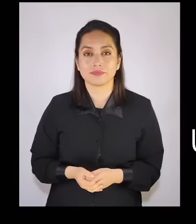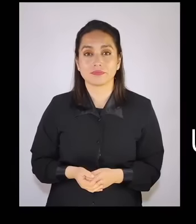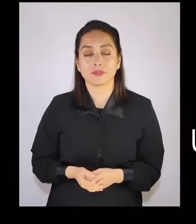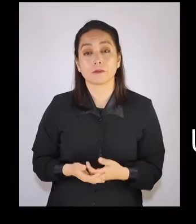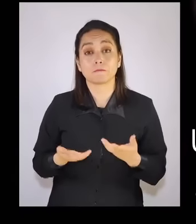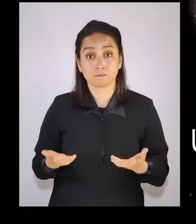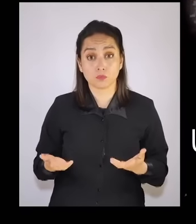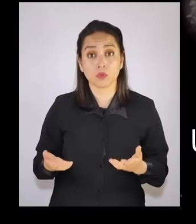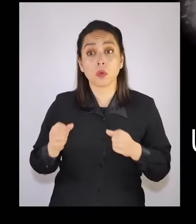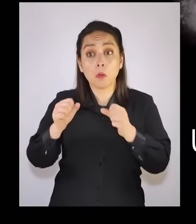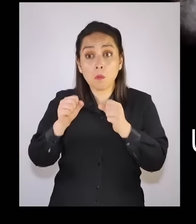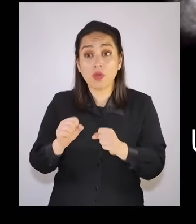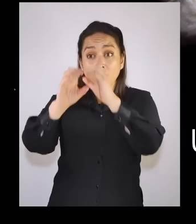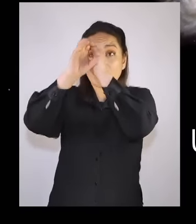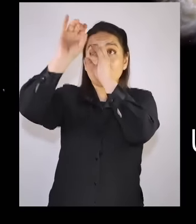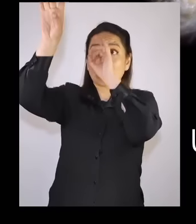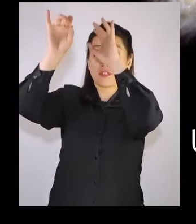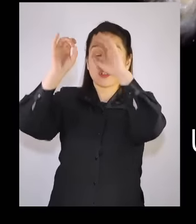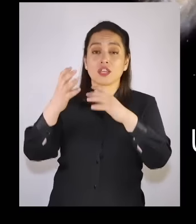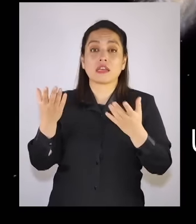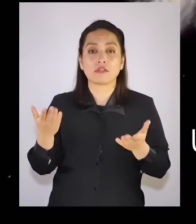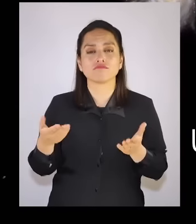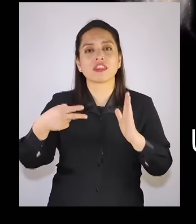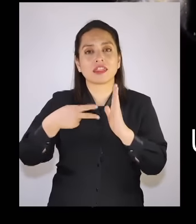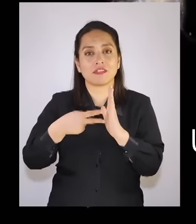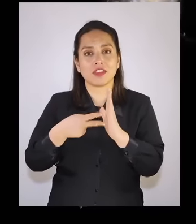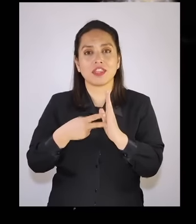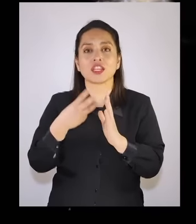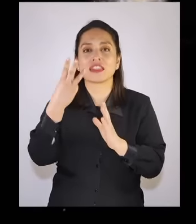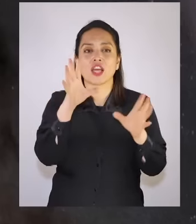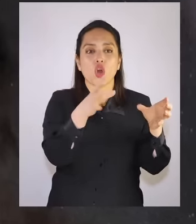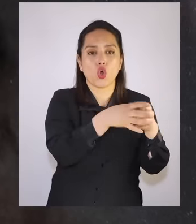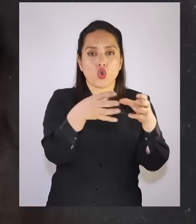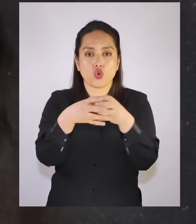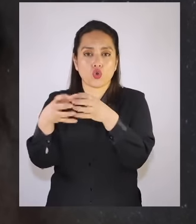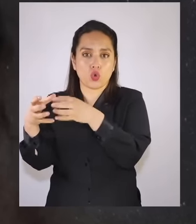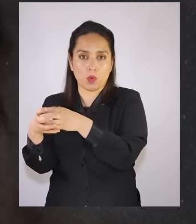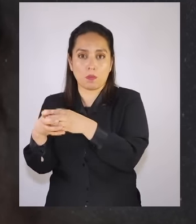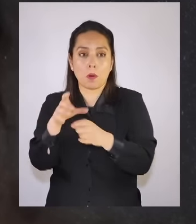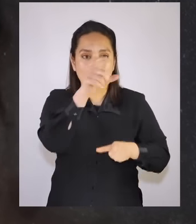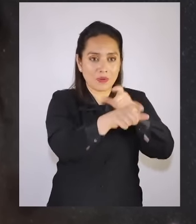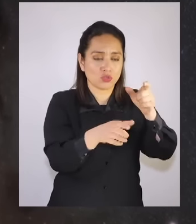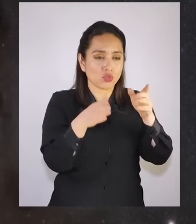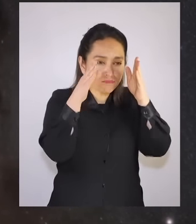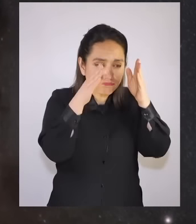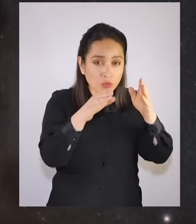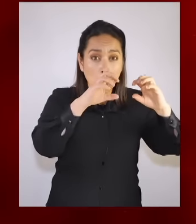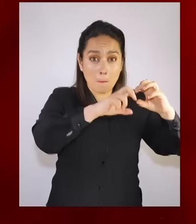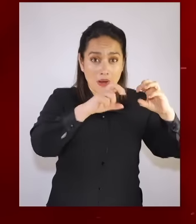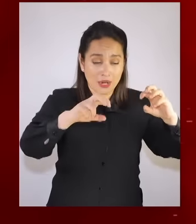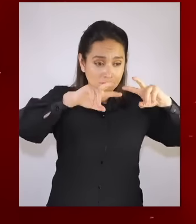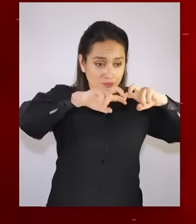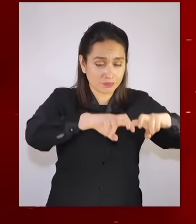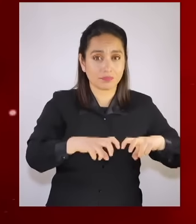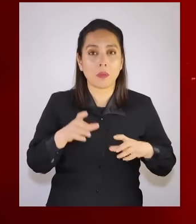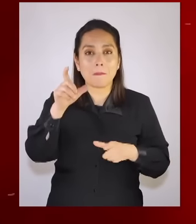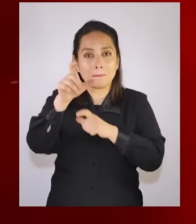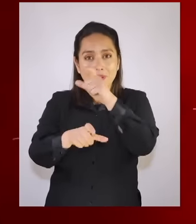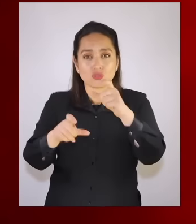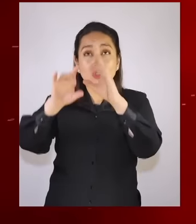uno básicamente puede dividir la astronomía o la astrofísica en tres grandes grupos, digamos. La gente que estudia planetas, la gente que